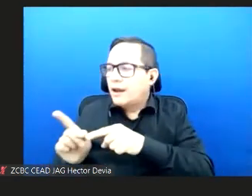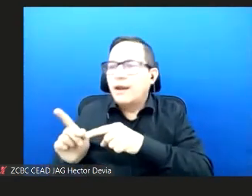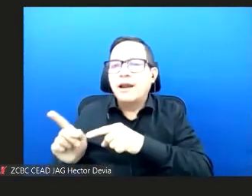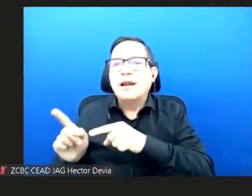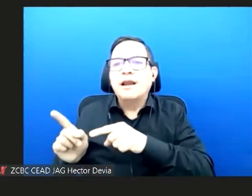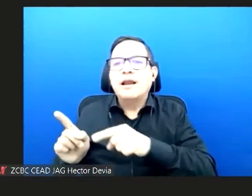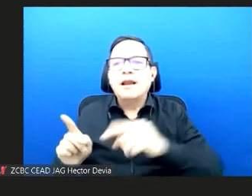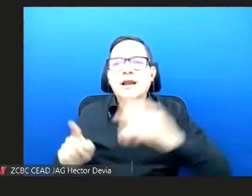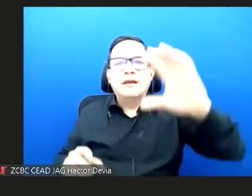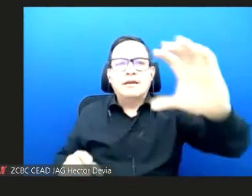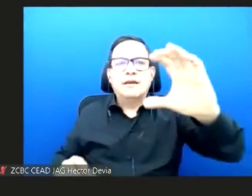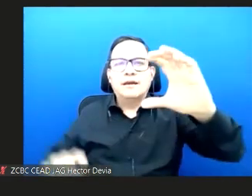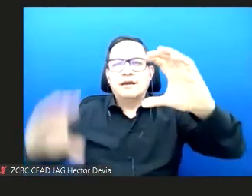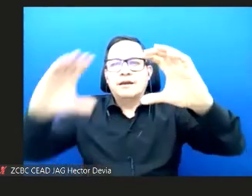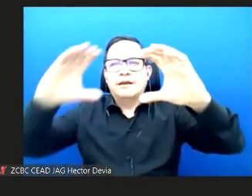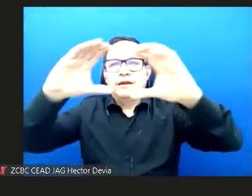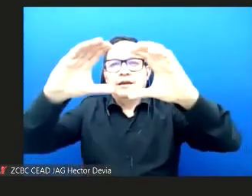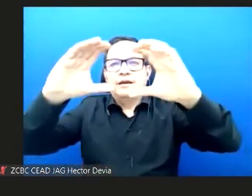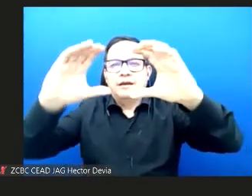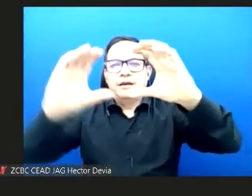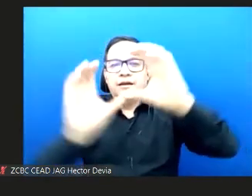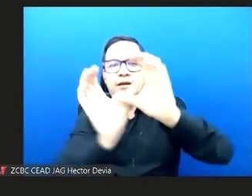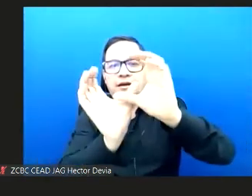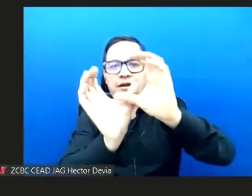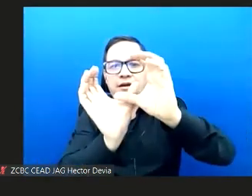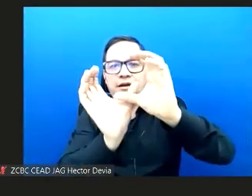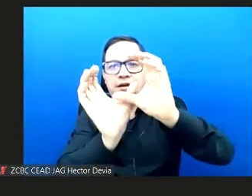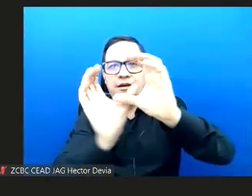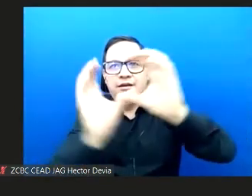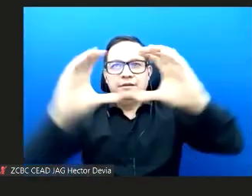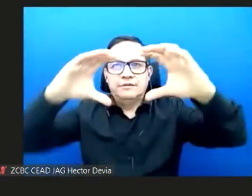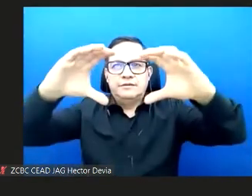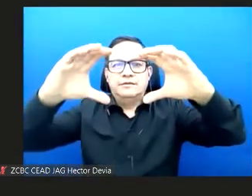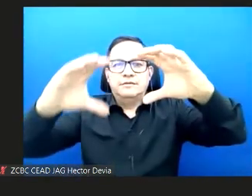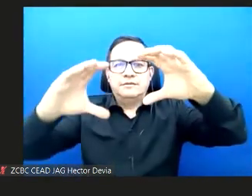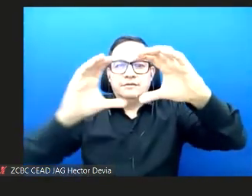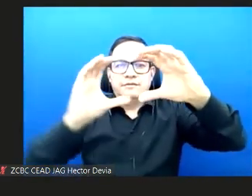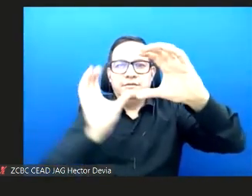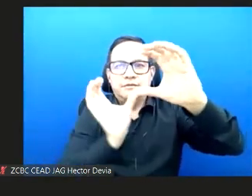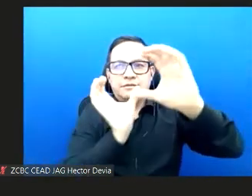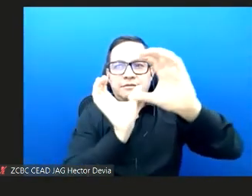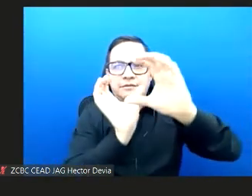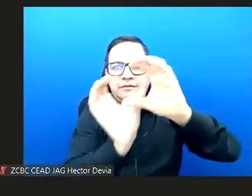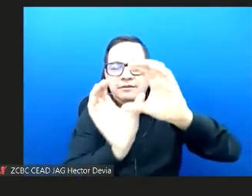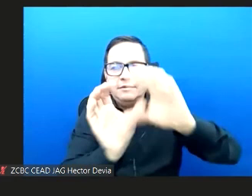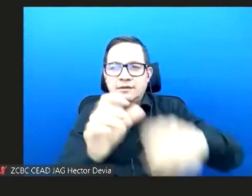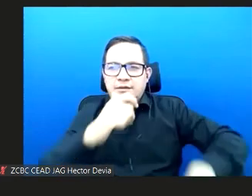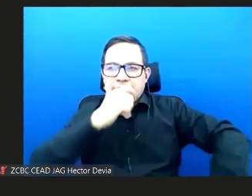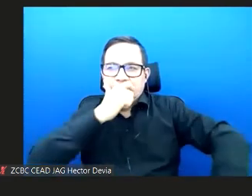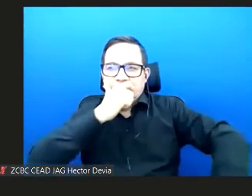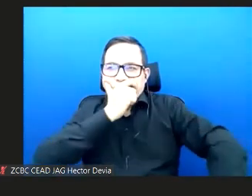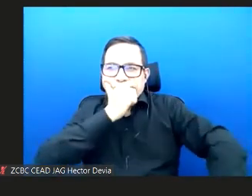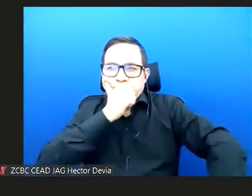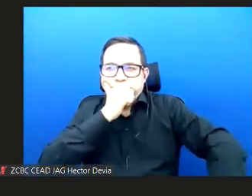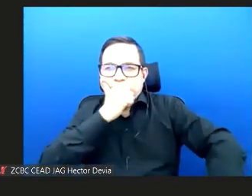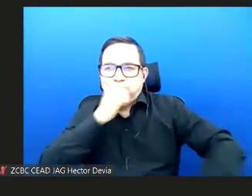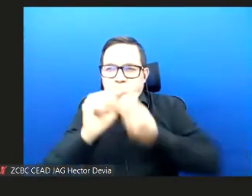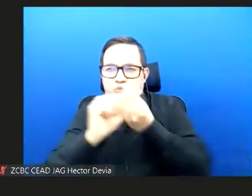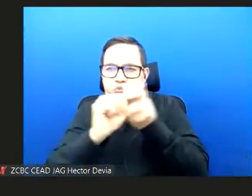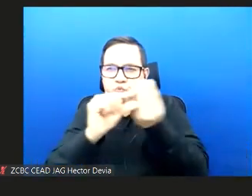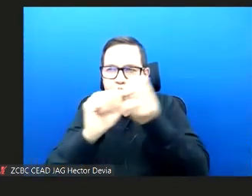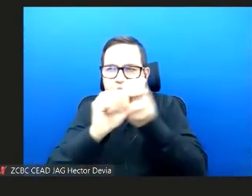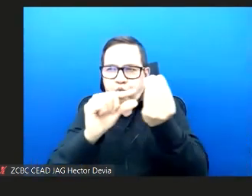Tenemos que aquí partimos desde el diagrama de Venn. ¿Cuál es la idea? Que a partir del diagrama de Venn, ustedes me den la operación que